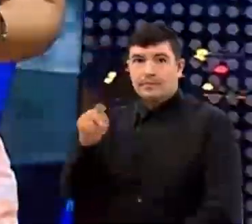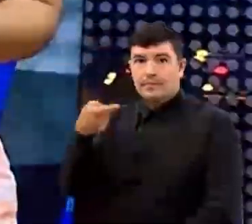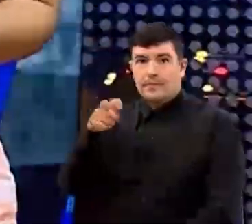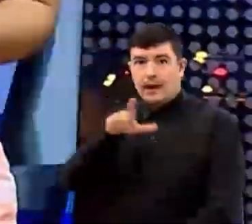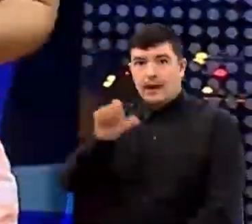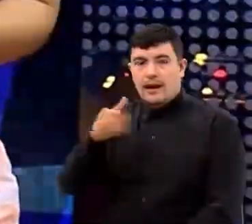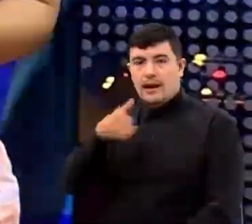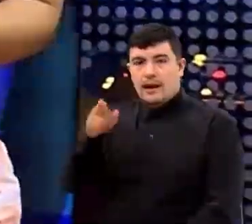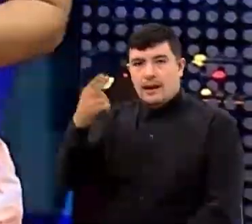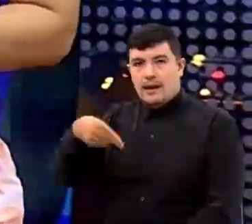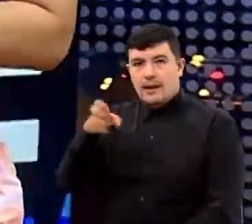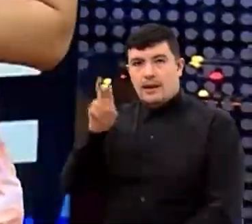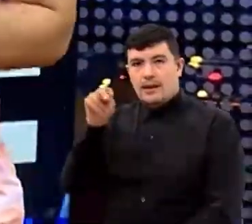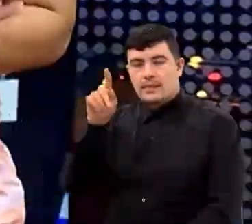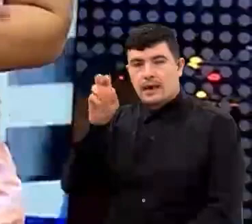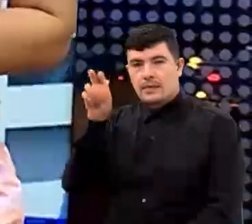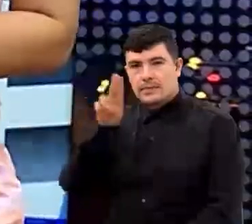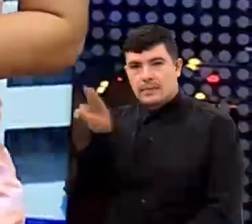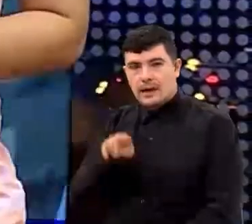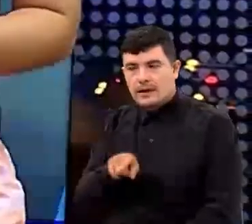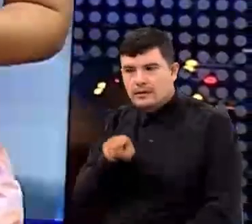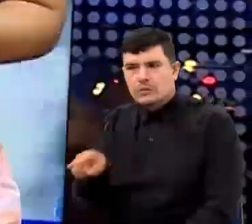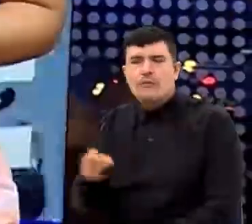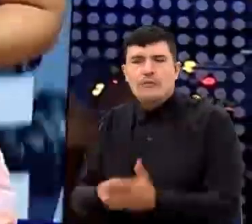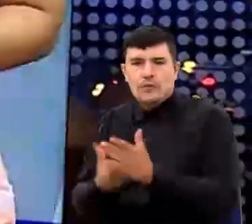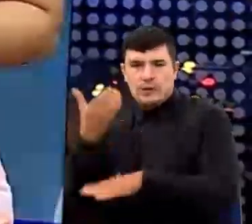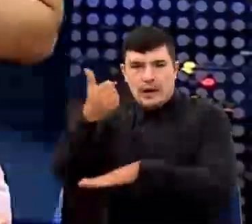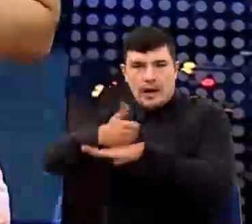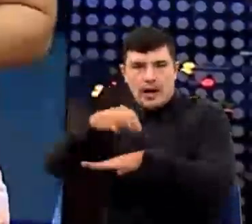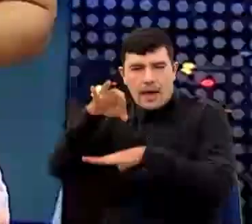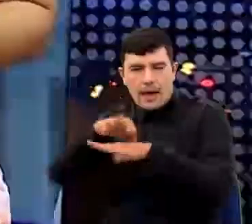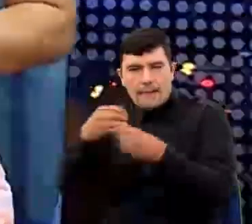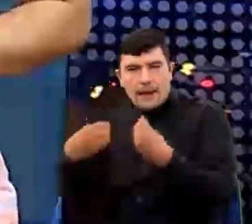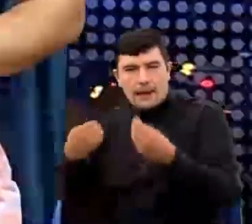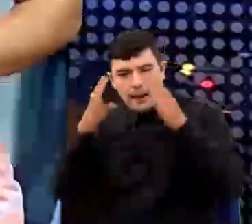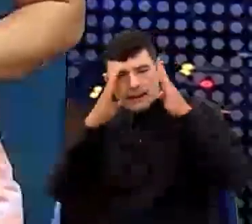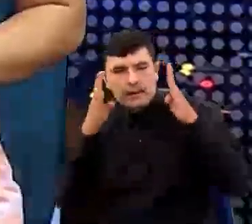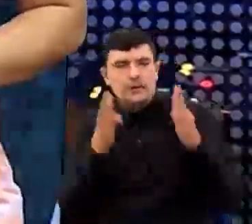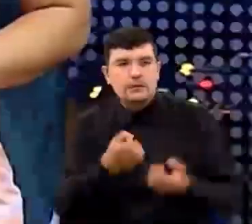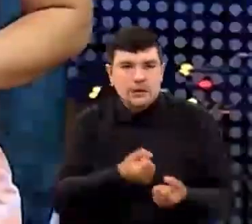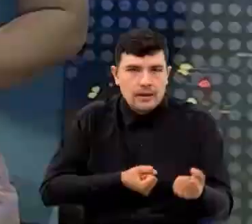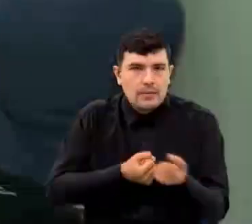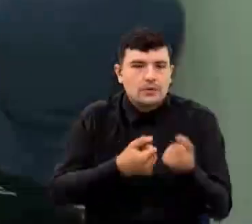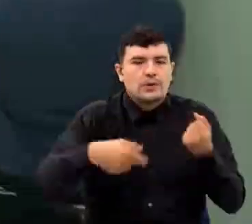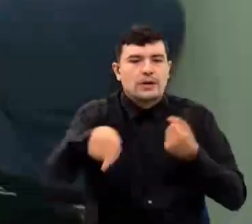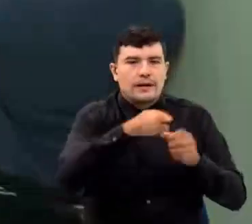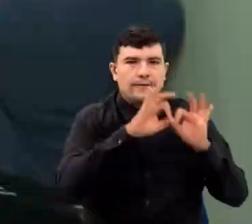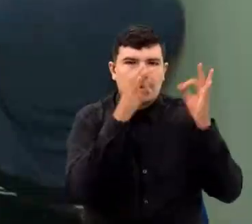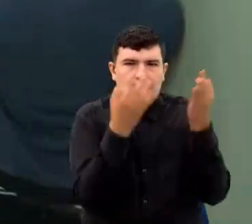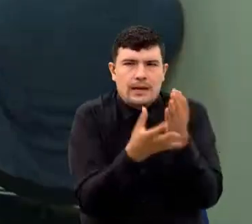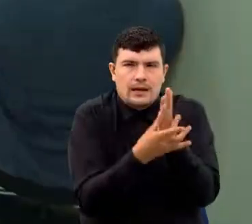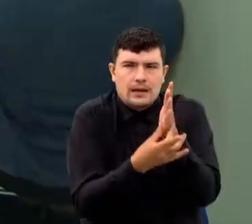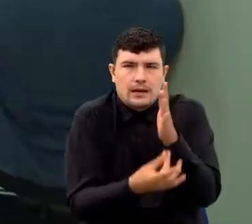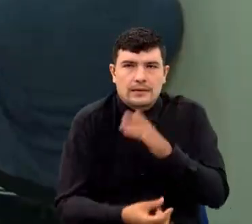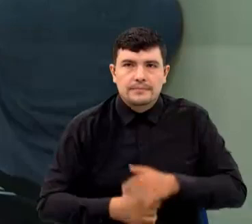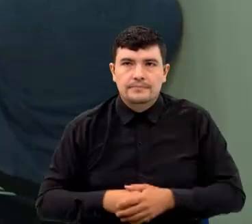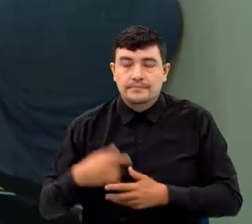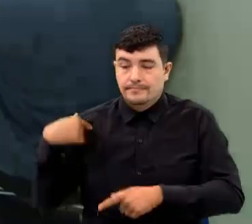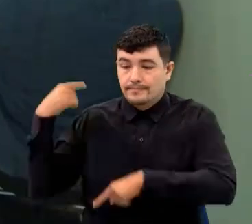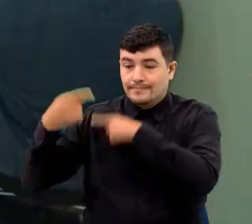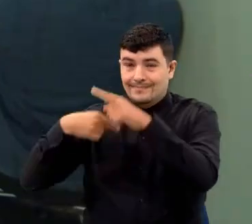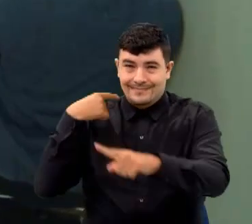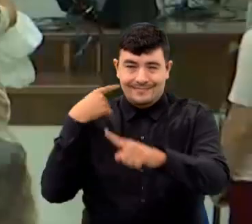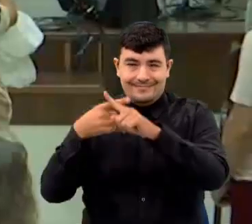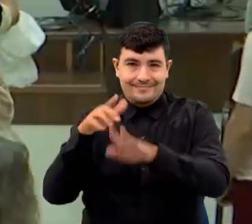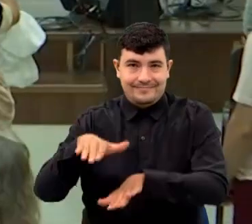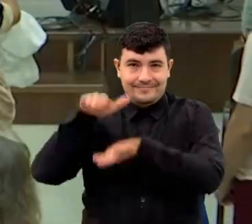con un propósito social de la exdiputada, atendiendo a familias vulnerables. Para continuar el legado de la